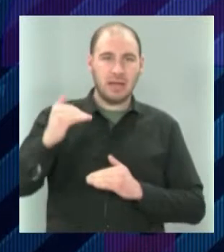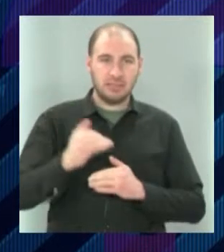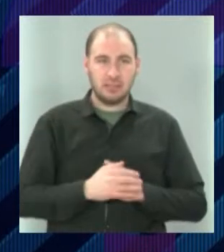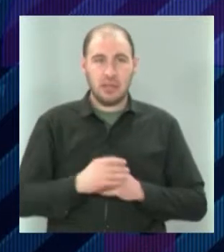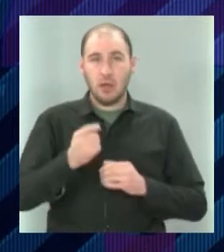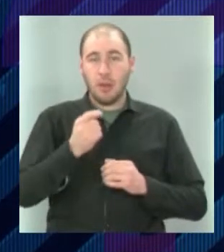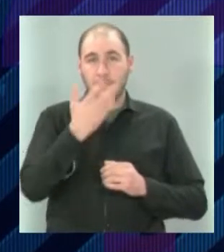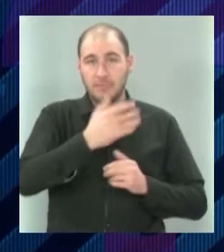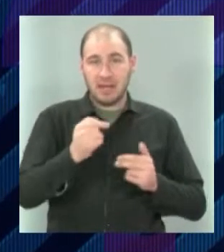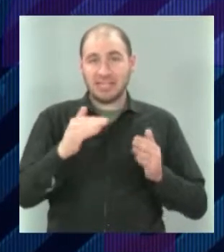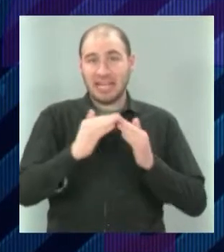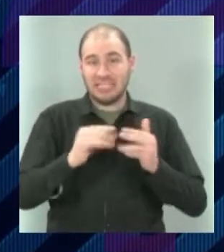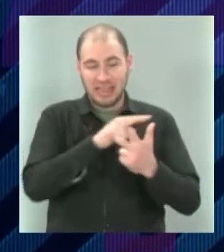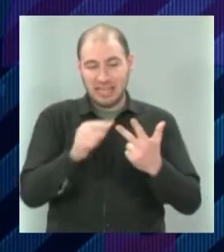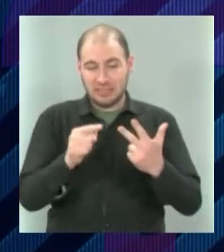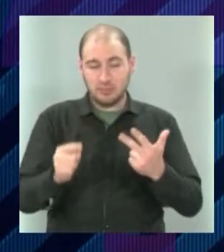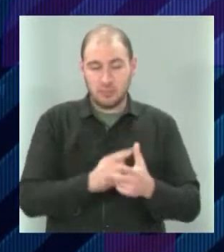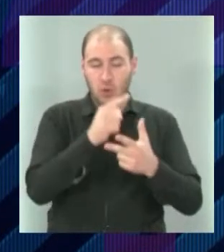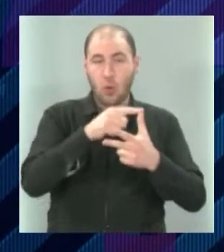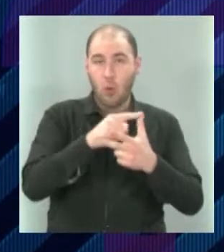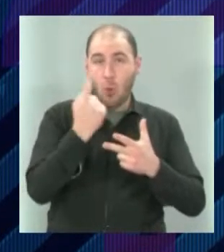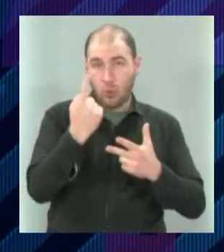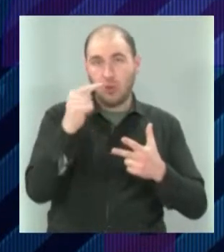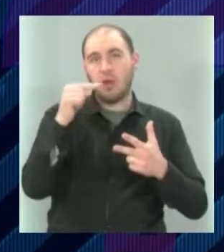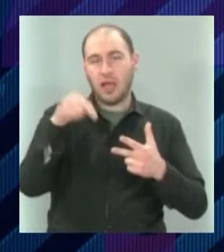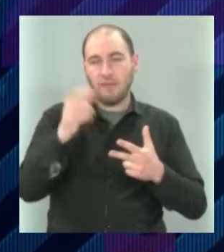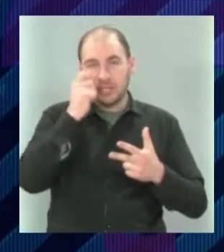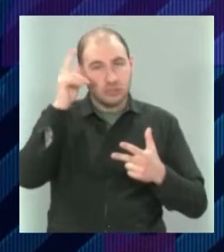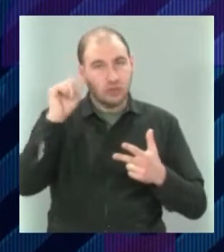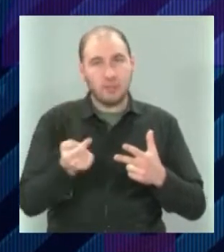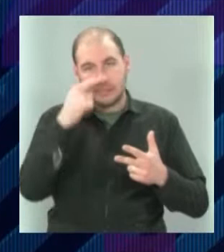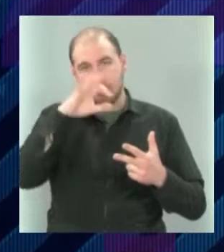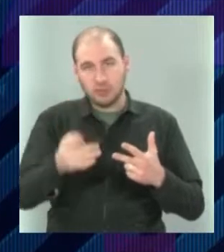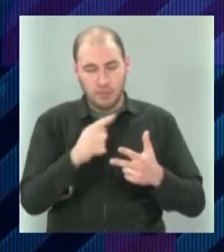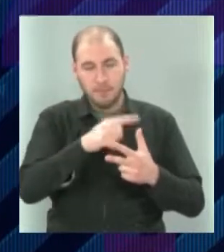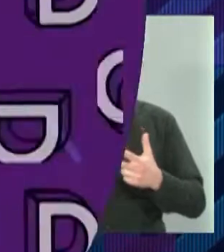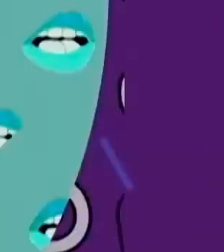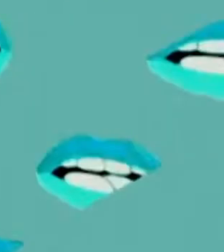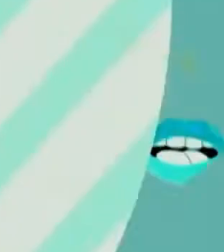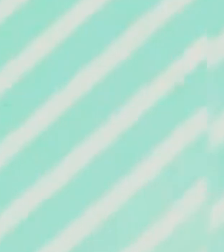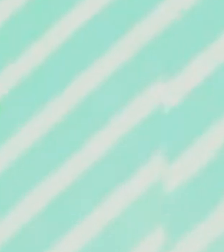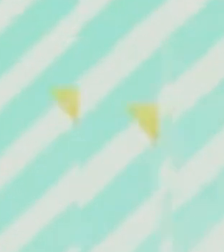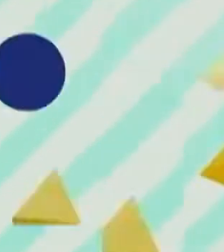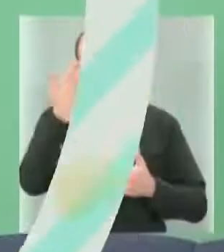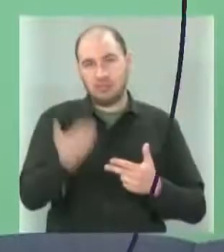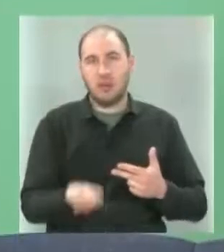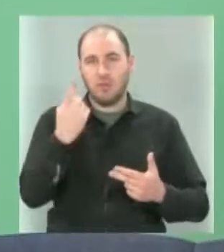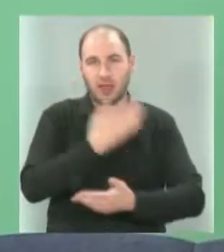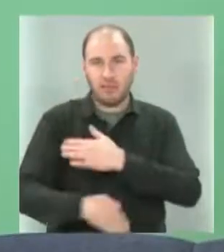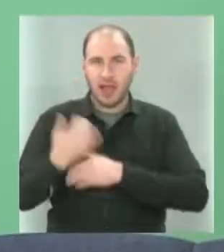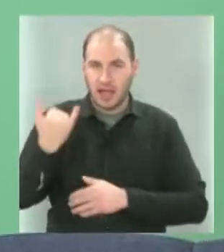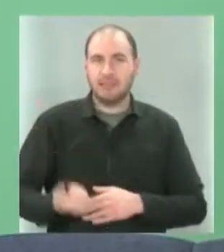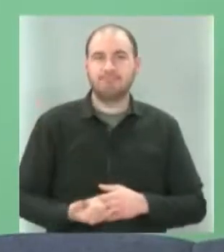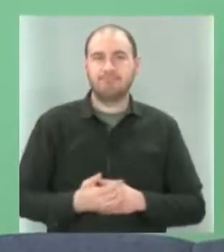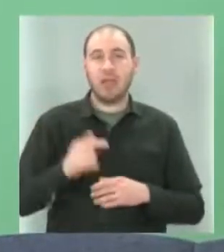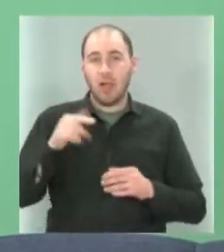1 de cada 3 hogares de Cuyo, el 28,7%, hay al menos una persona con discapacidad. Hoy en el